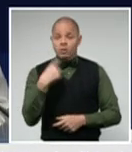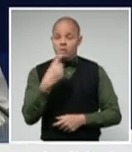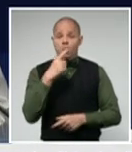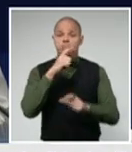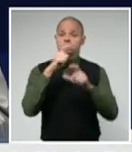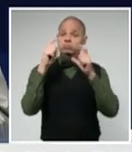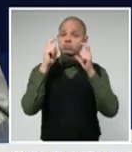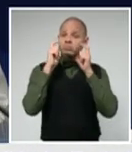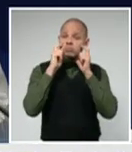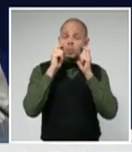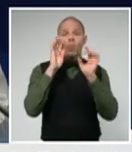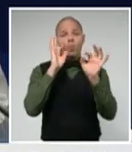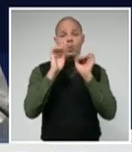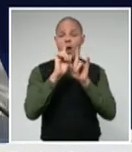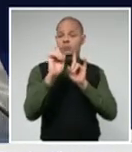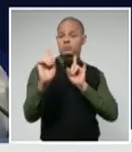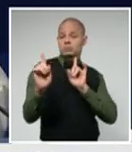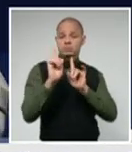distanciamiento,